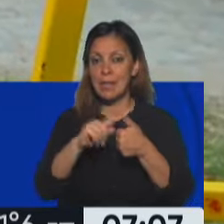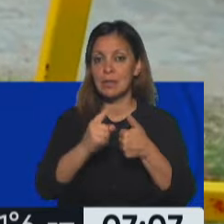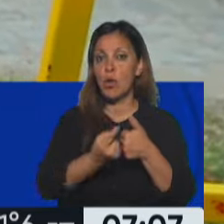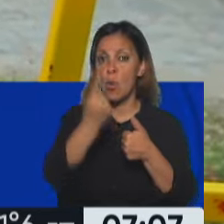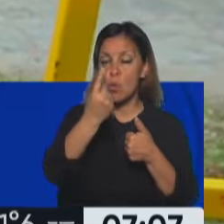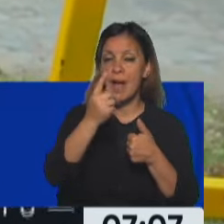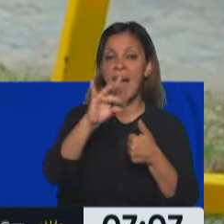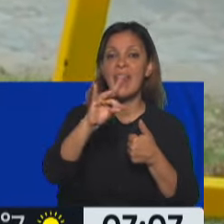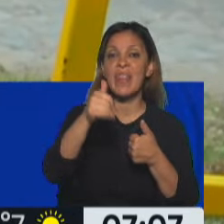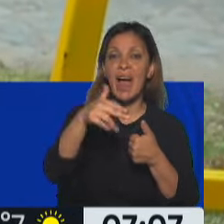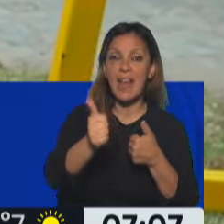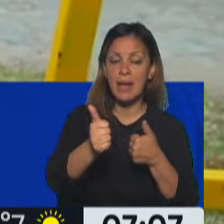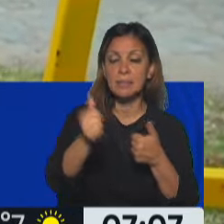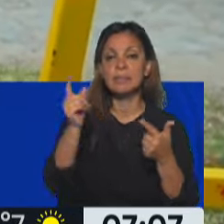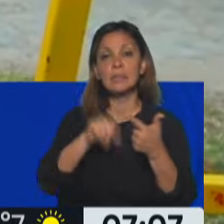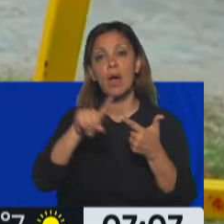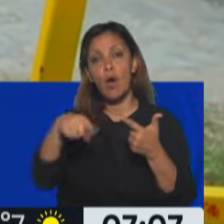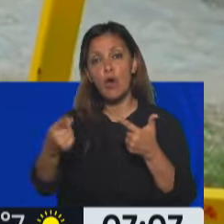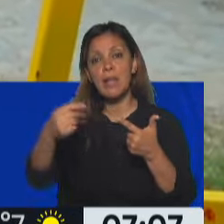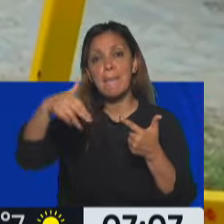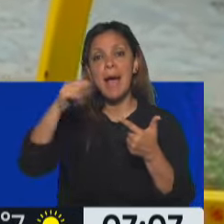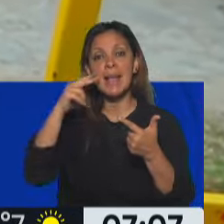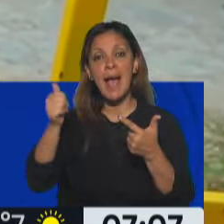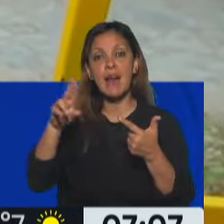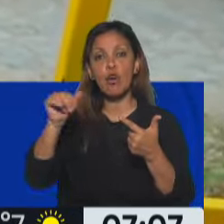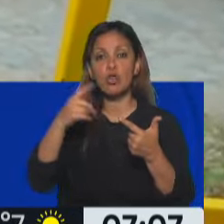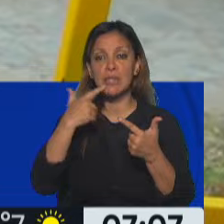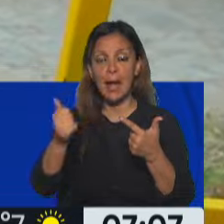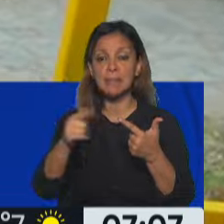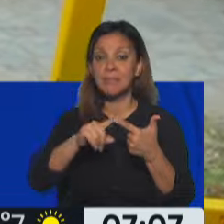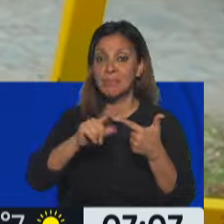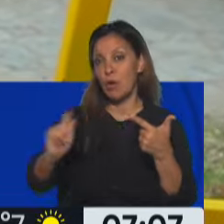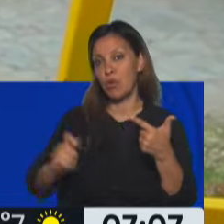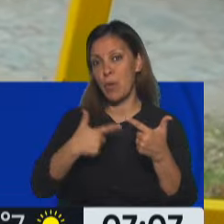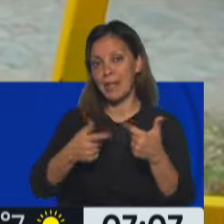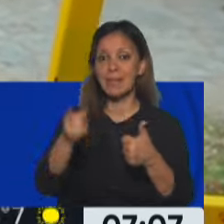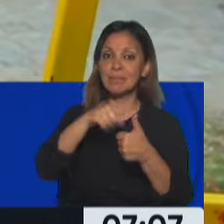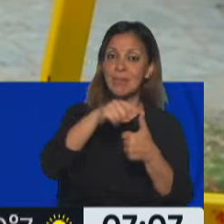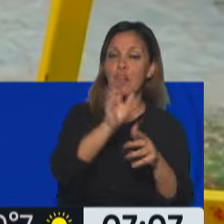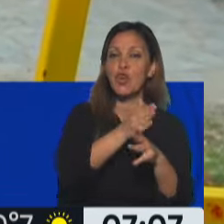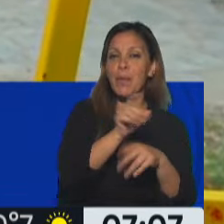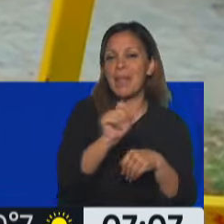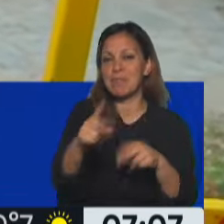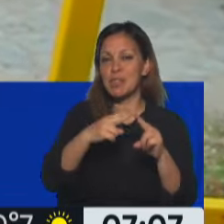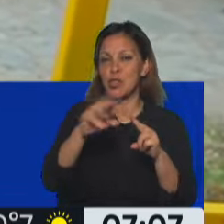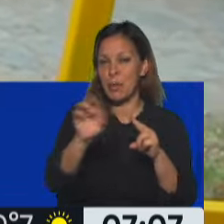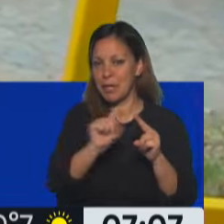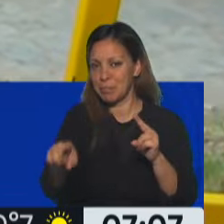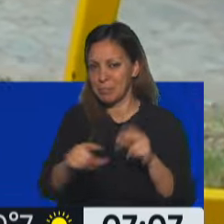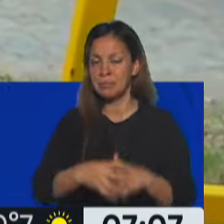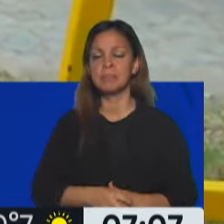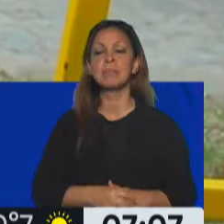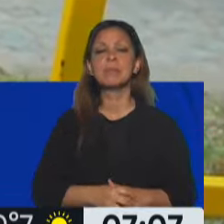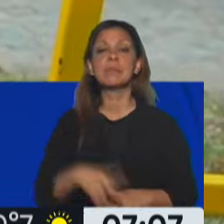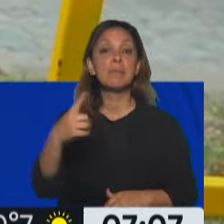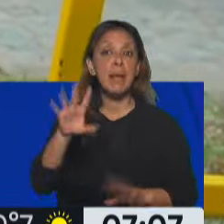Dana, la novia de su sobrino. Ya en instante se va a acercar el ministro a aclarar un poco todos los datos que están dando vuelta. Pero en principio, bueno,